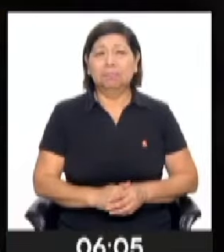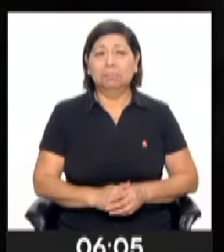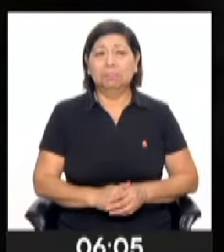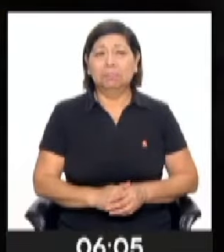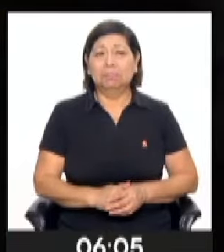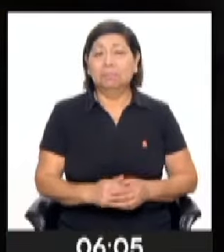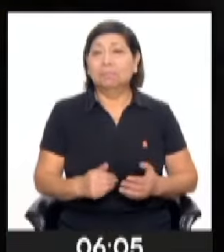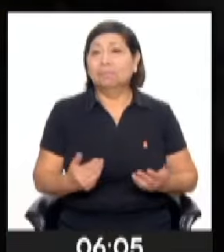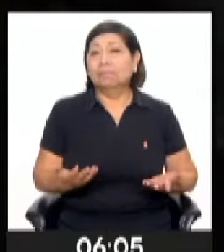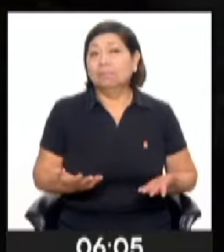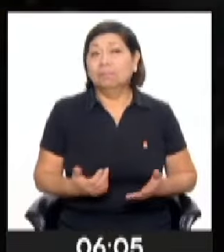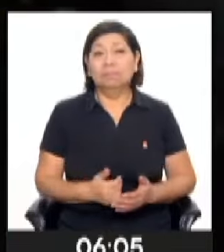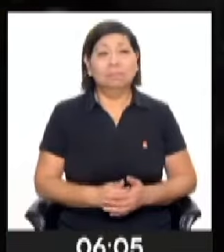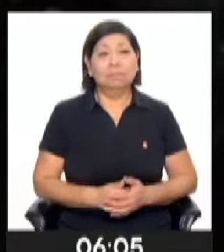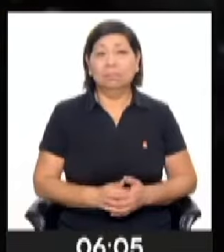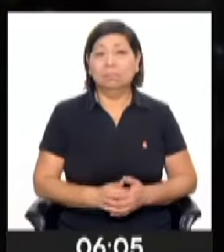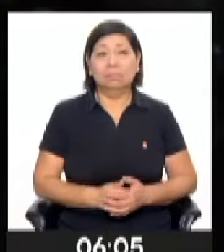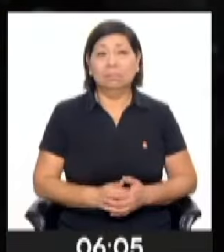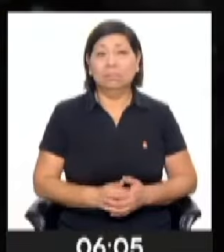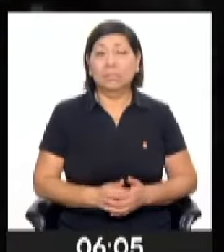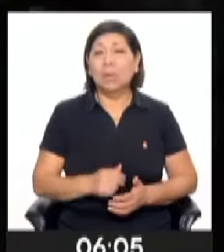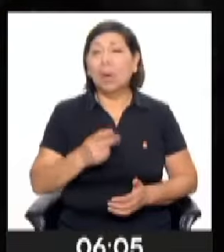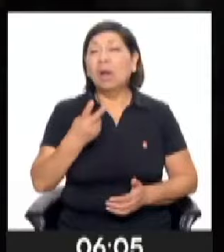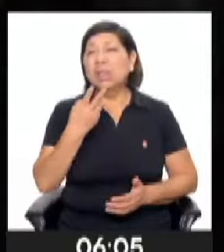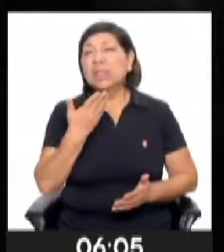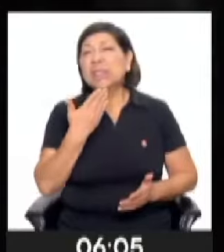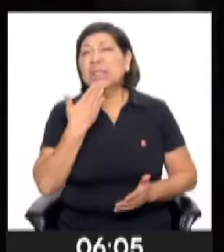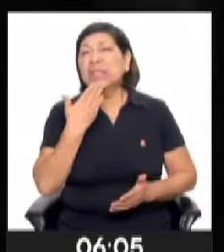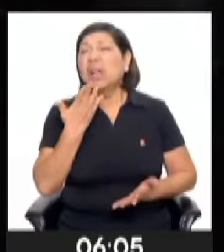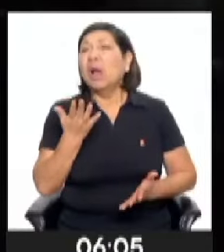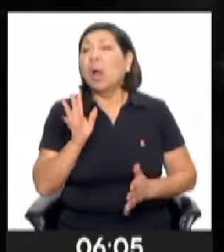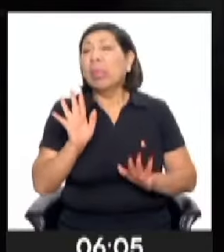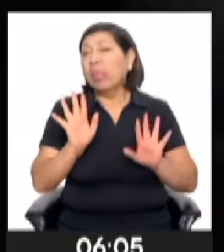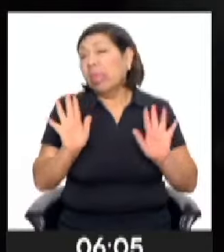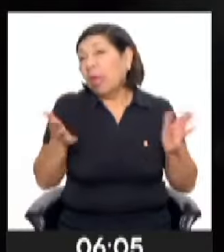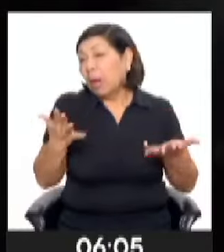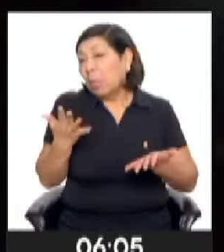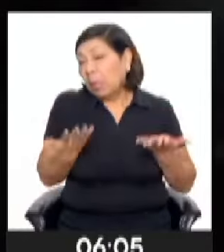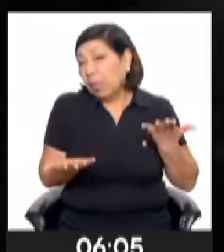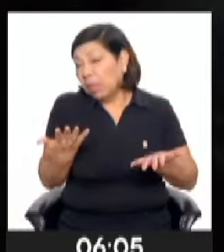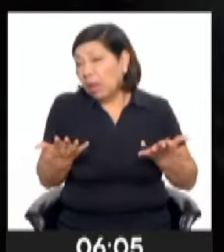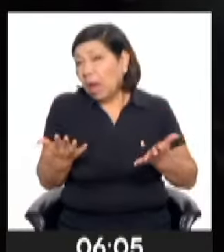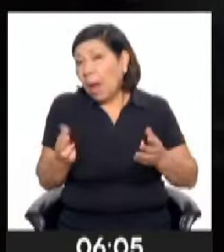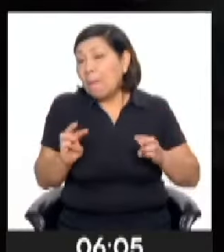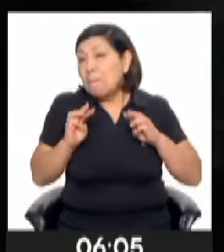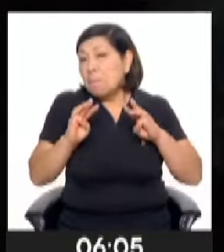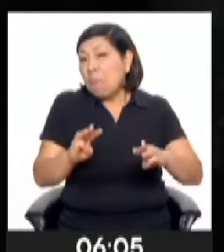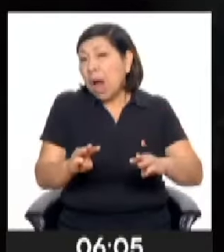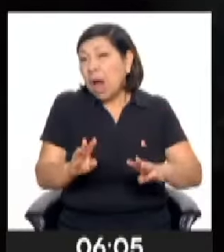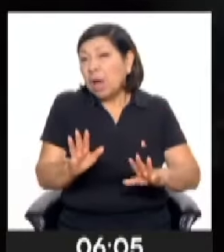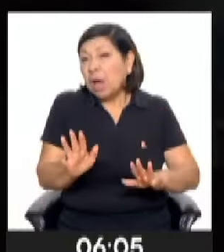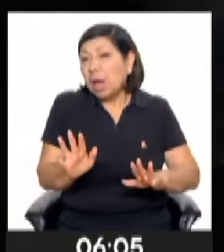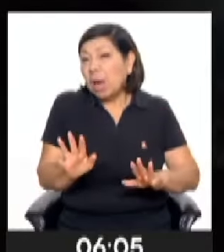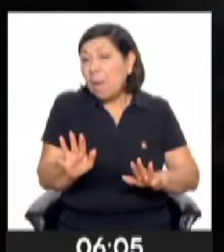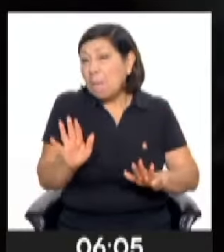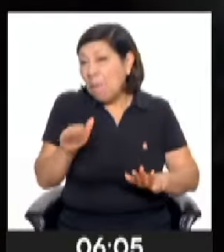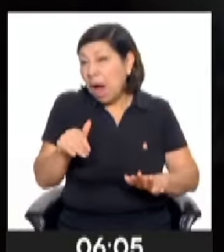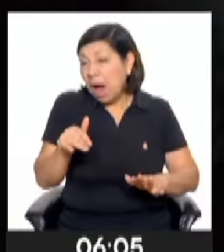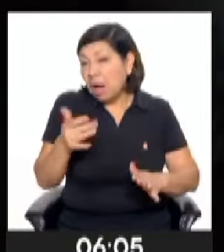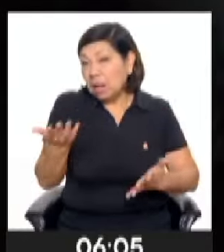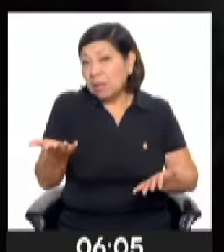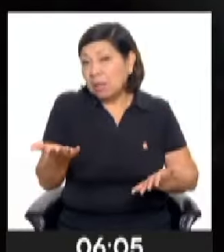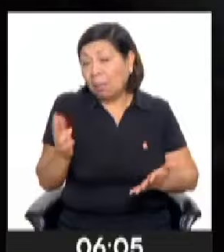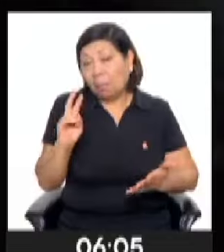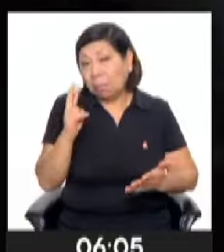realizaron. Bueno, bueno, a revisar, ¿no? A ver si hay algo de contaminación en el mar, ¿no? No, no sabemos ahorita, ¿no? Todo ahorita